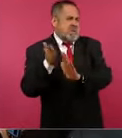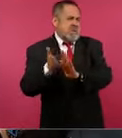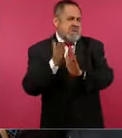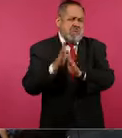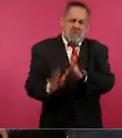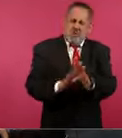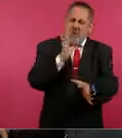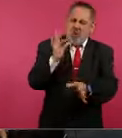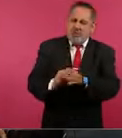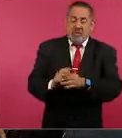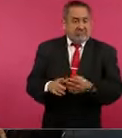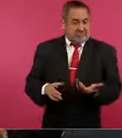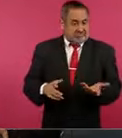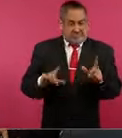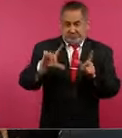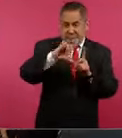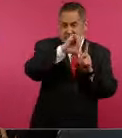Ese es el banco